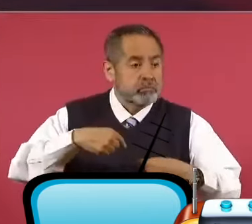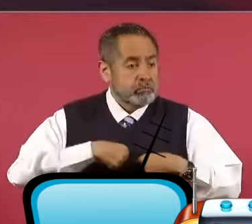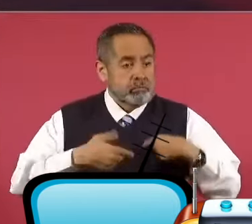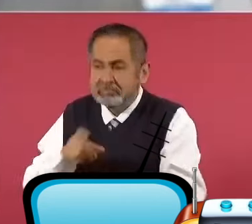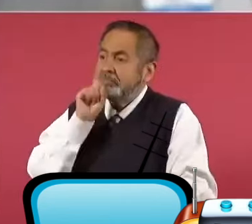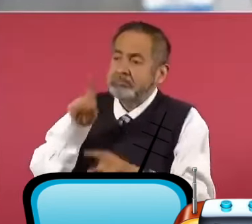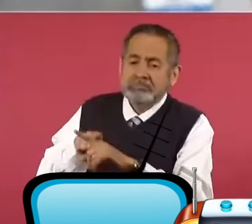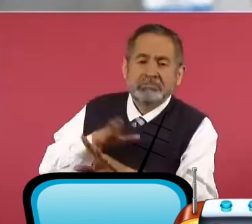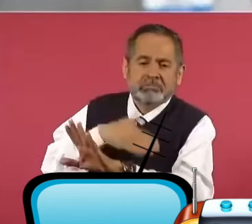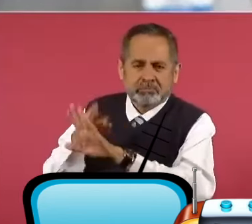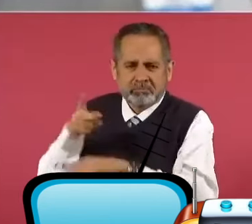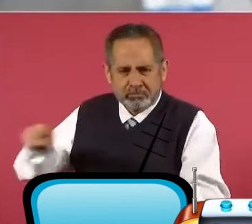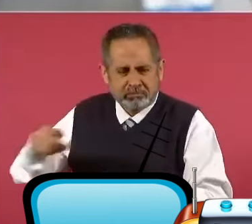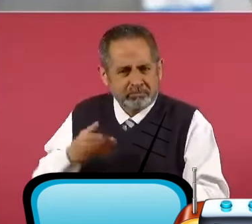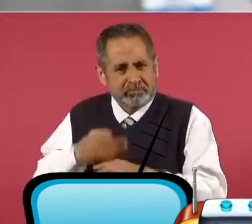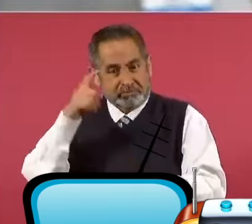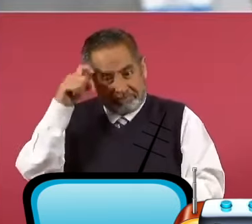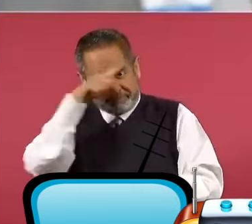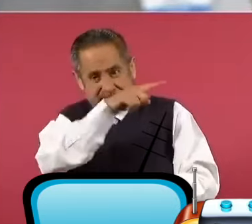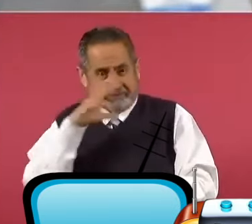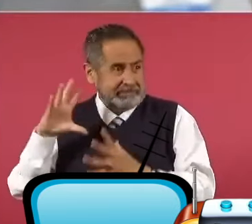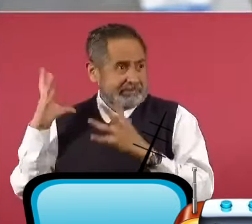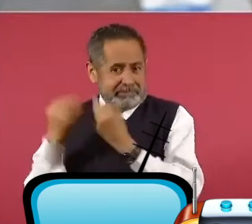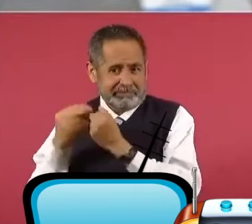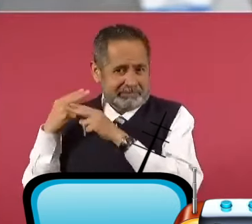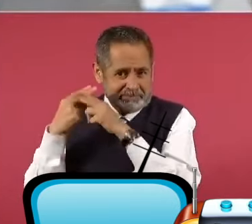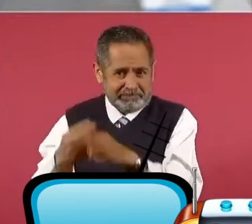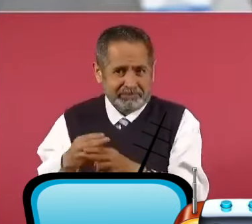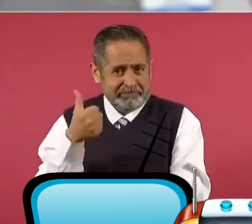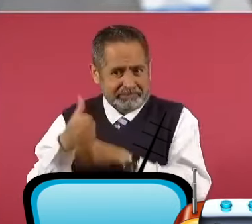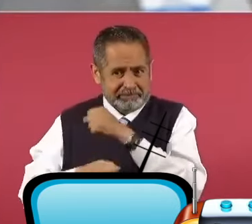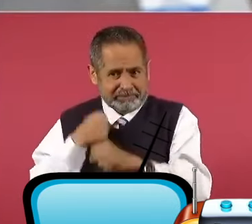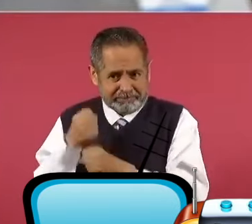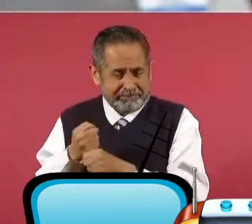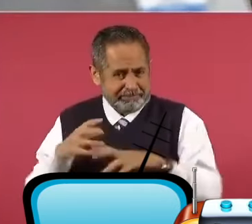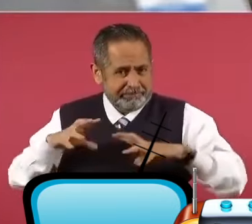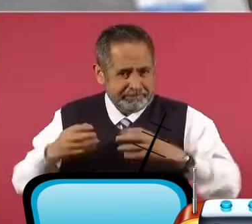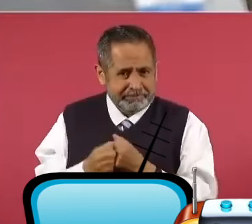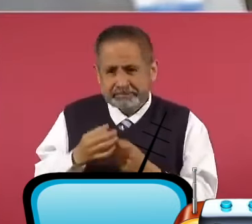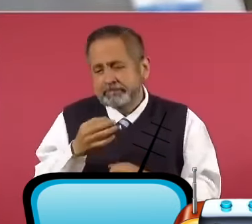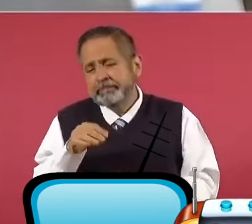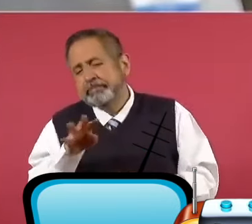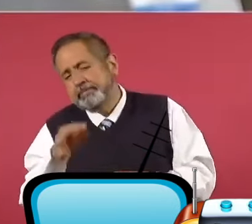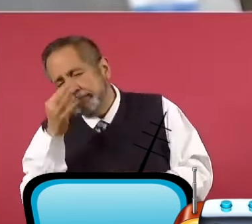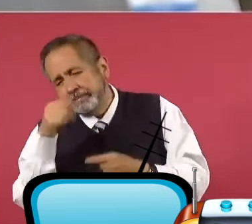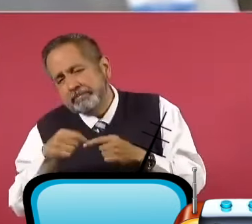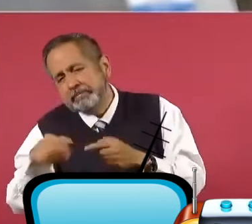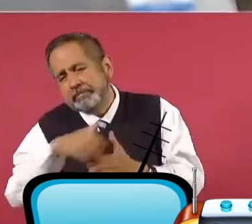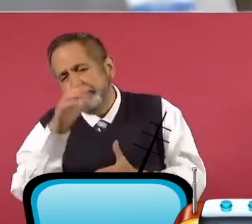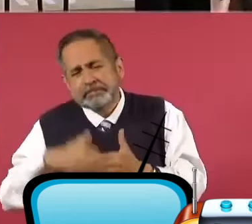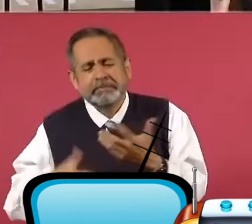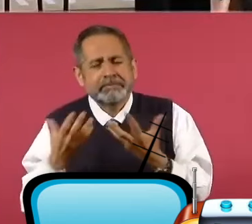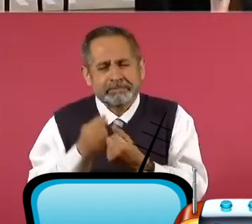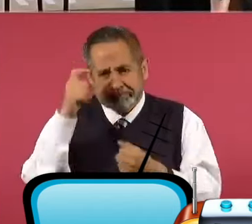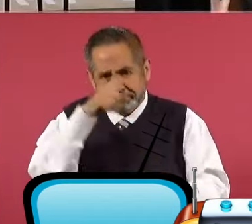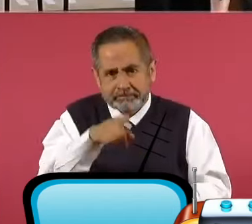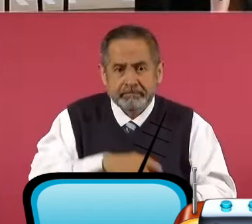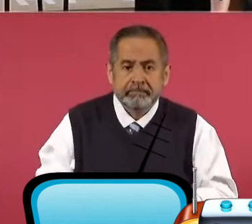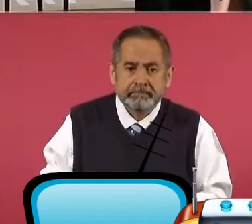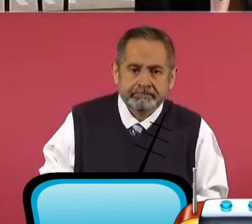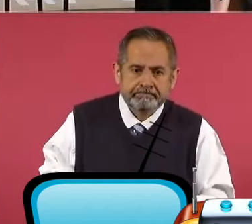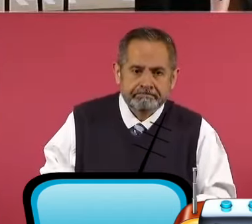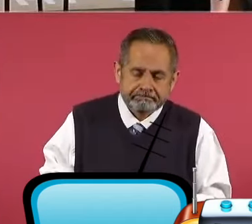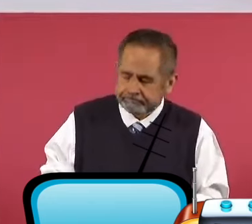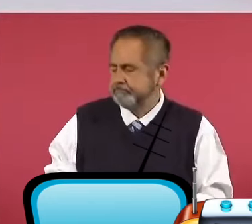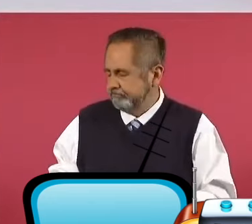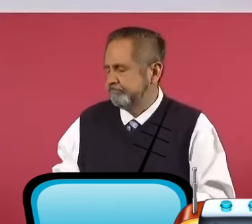ningún cargo público. ¿Le fue difícil esta administración a 19 días acompañar al presidente? Sí, sí fue